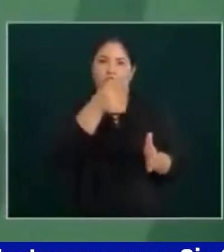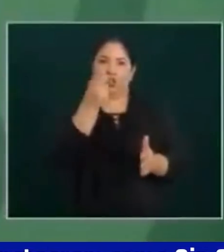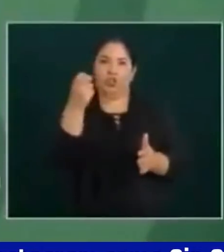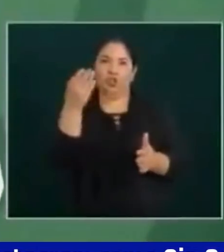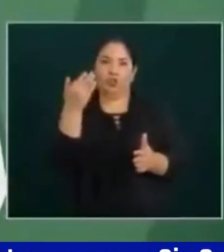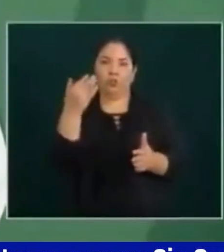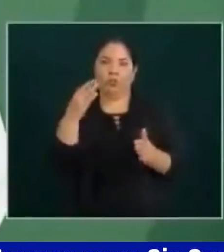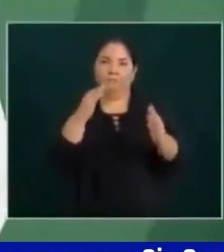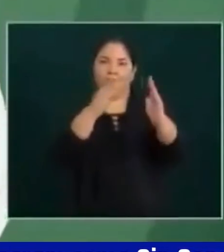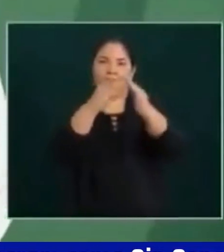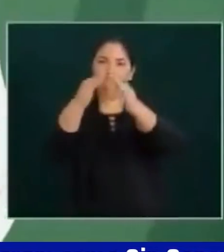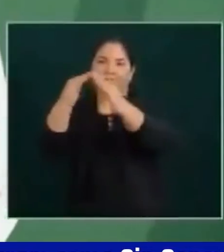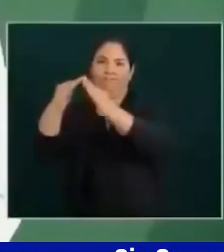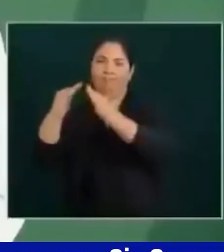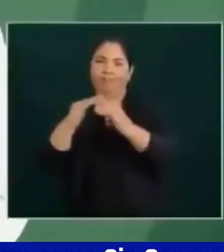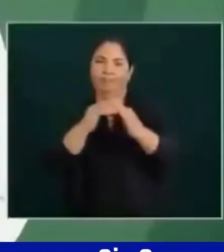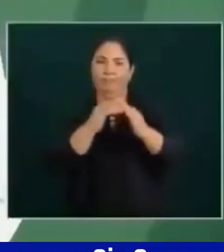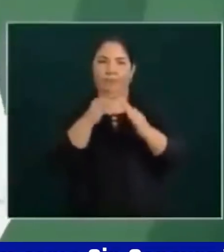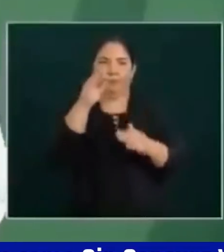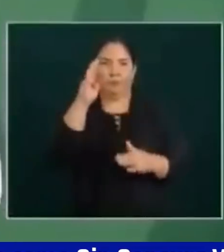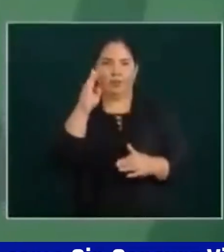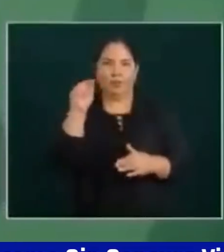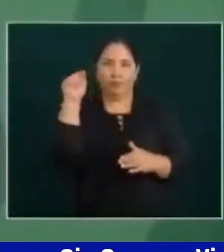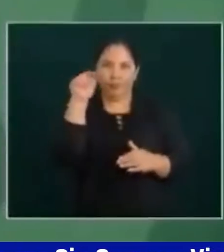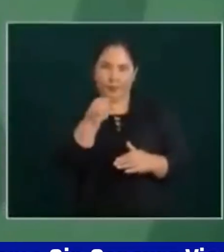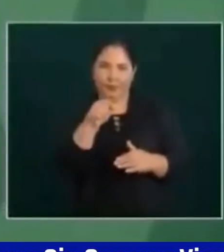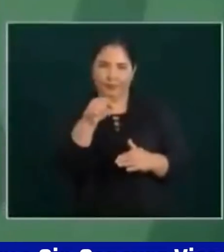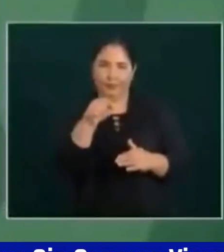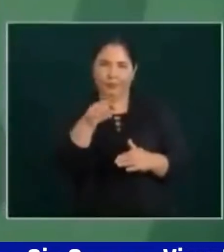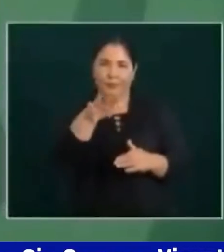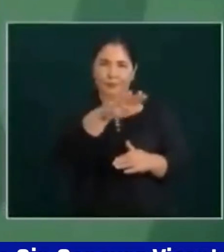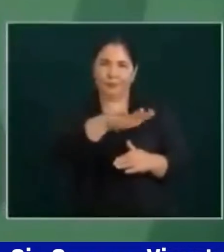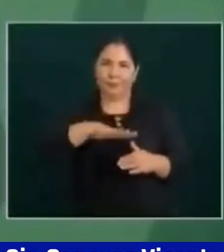7,250 viviendas tiene Badiraguato.